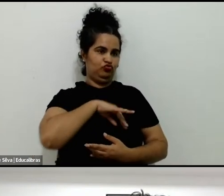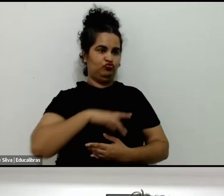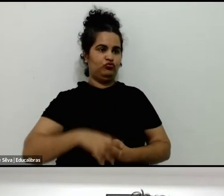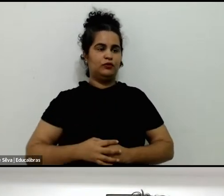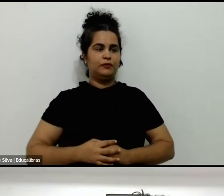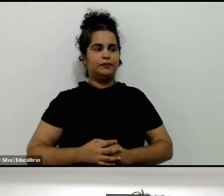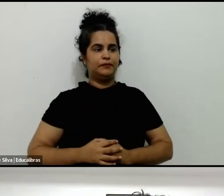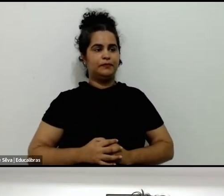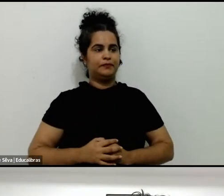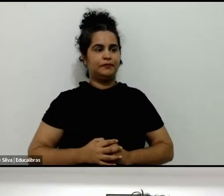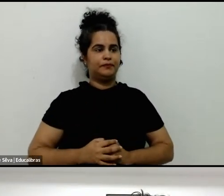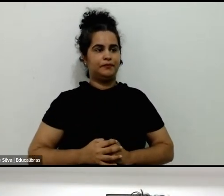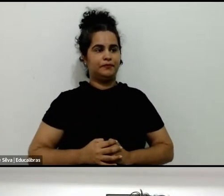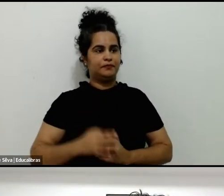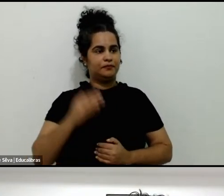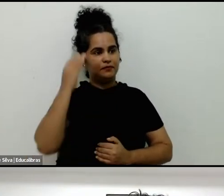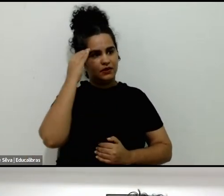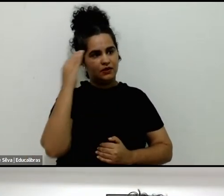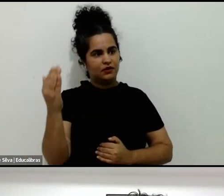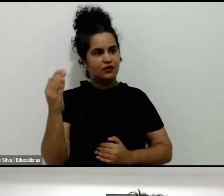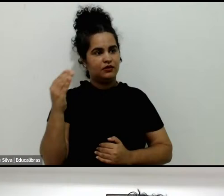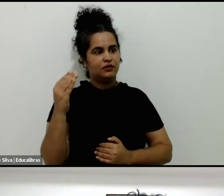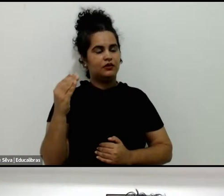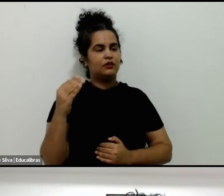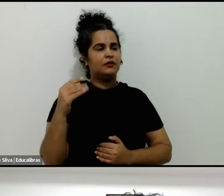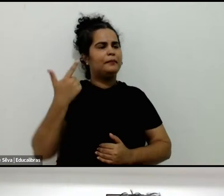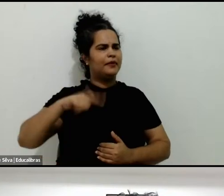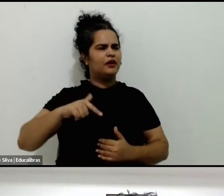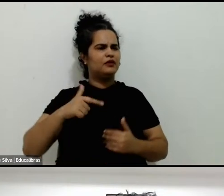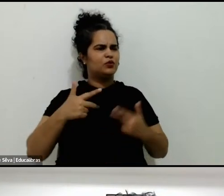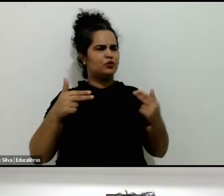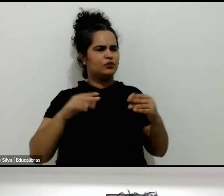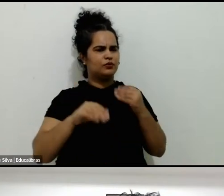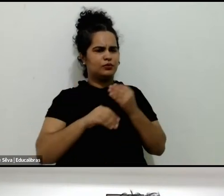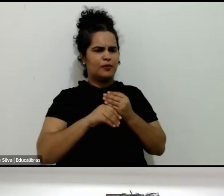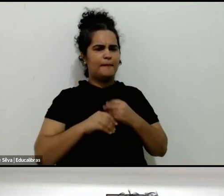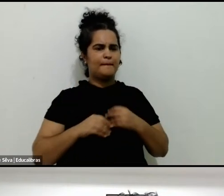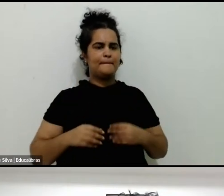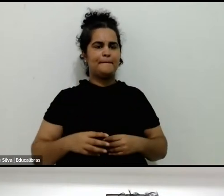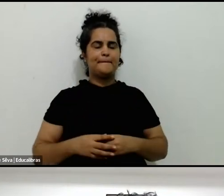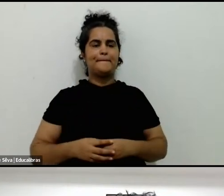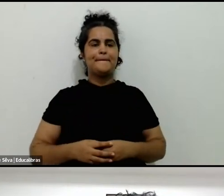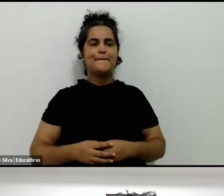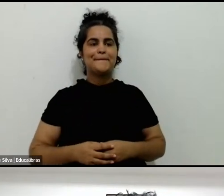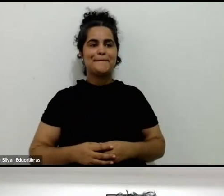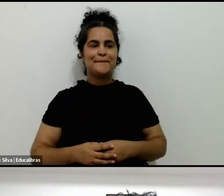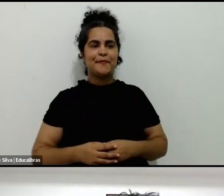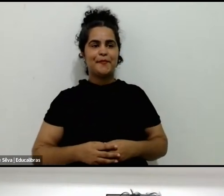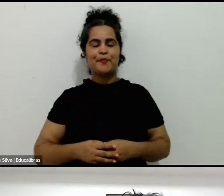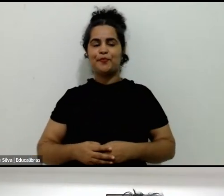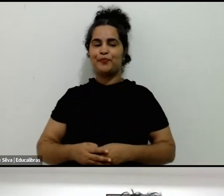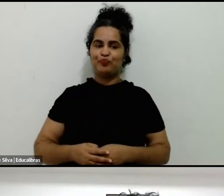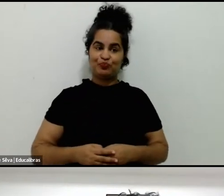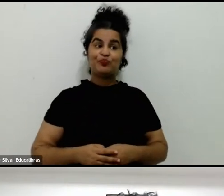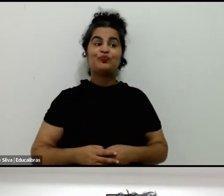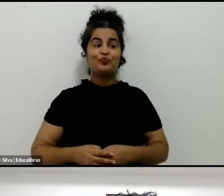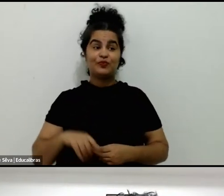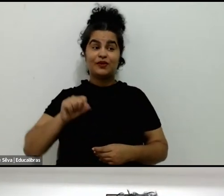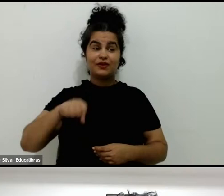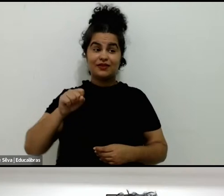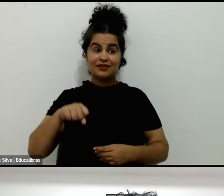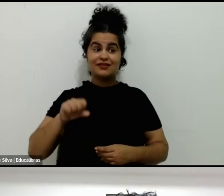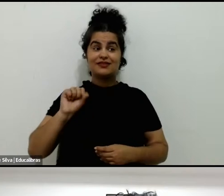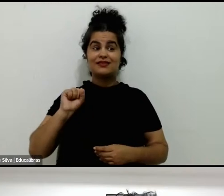Obrigado, Alison. Gostaria de fazer un comentario también? Yo voy hacer un comentario porque el SESC São